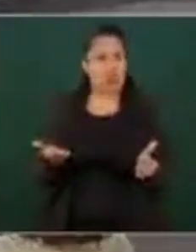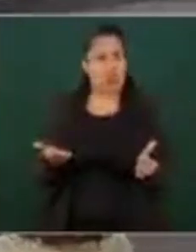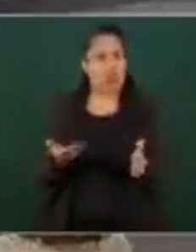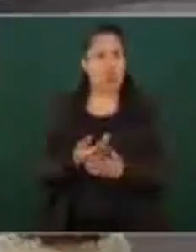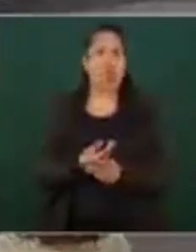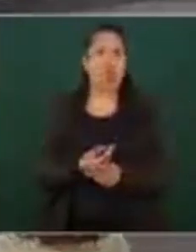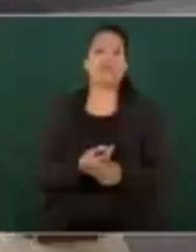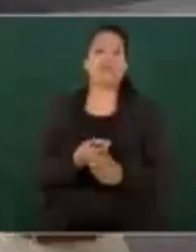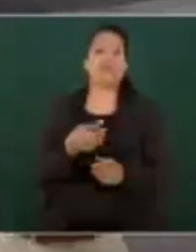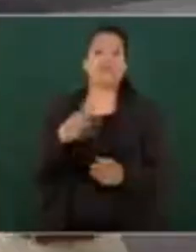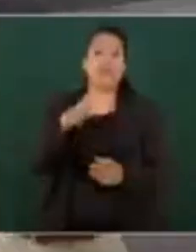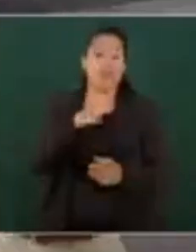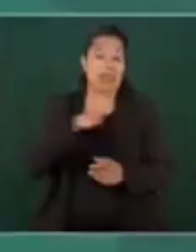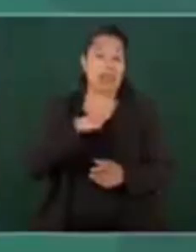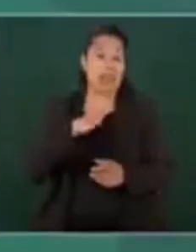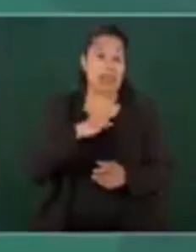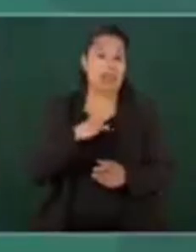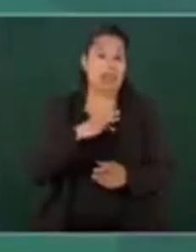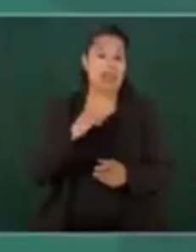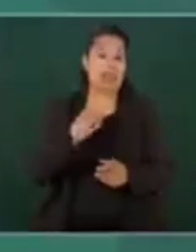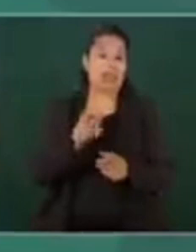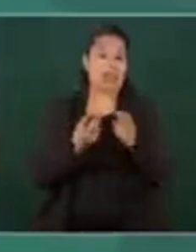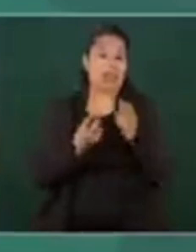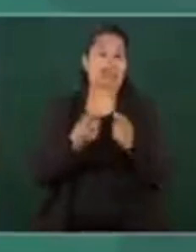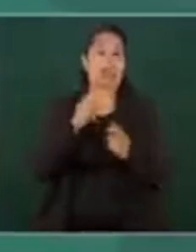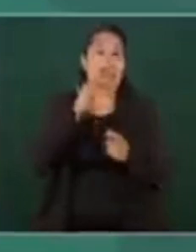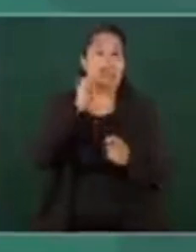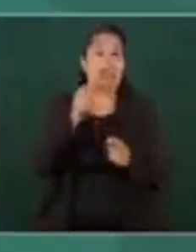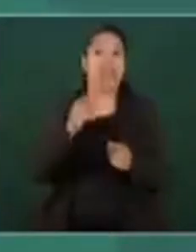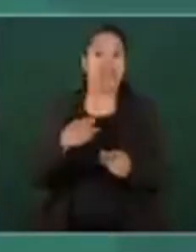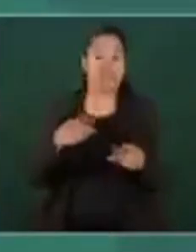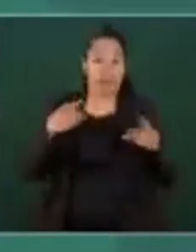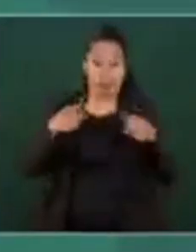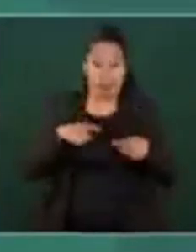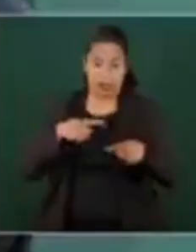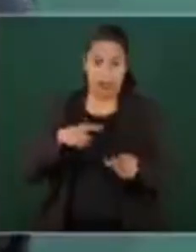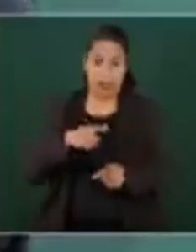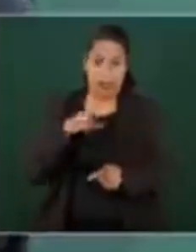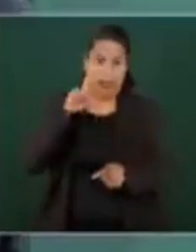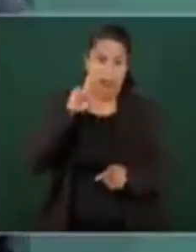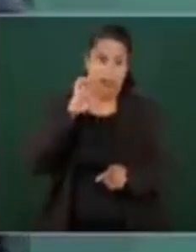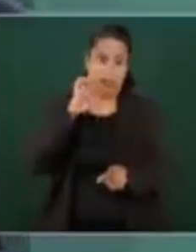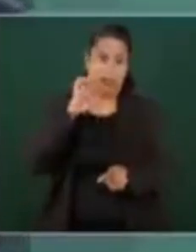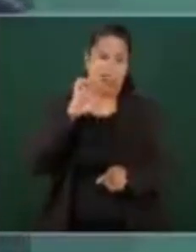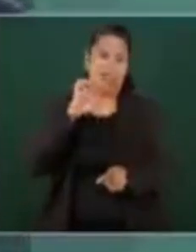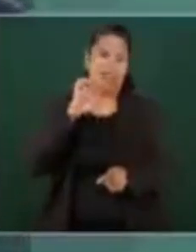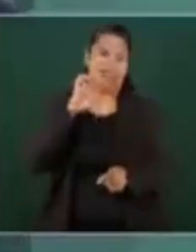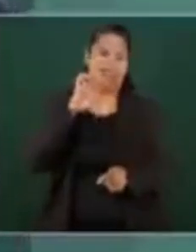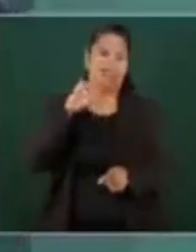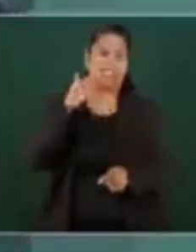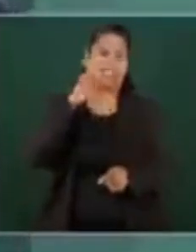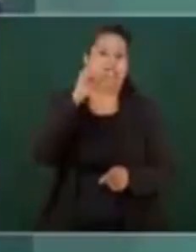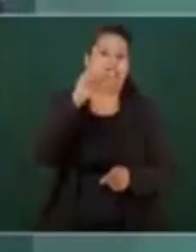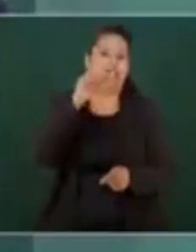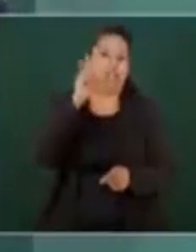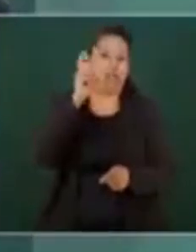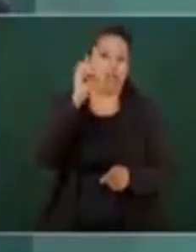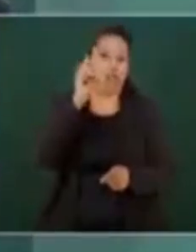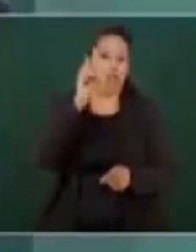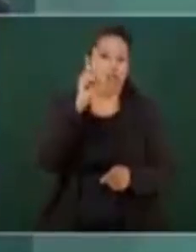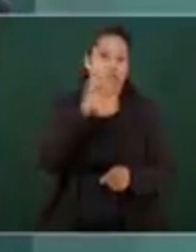hay legisladores que se oponen a que la Guardia Nacional